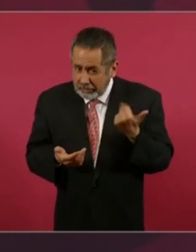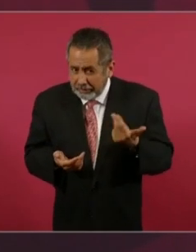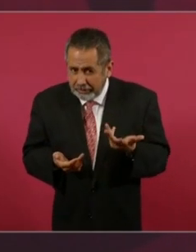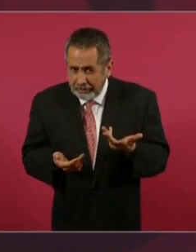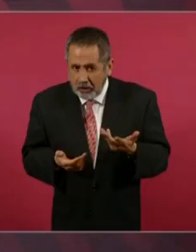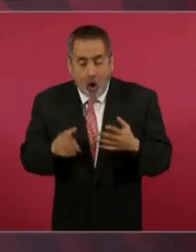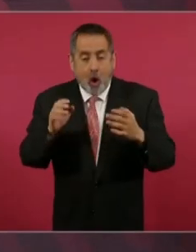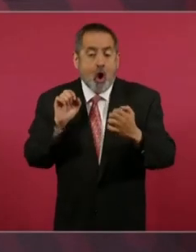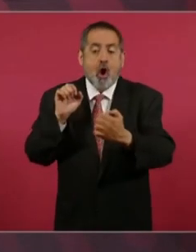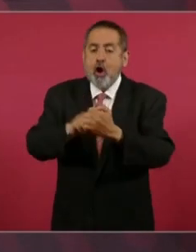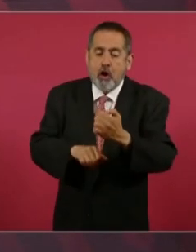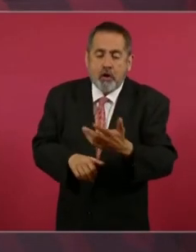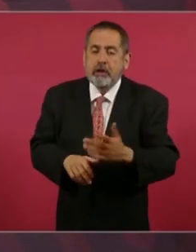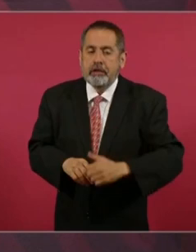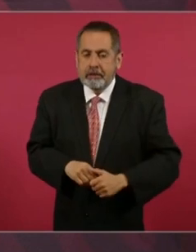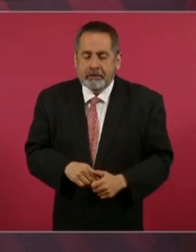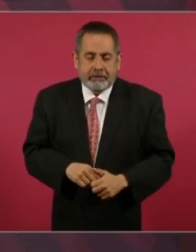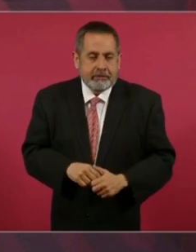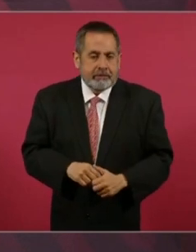los engañaron,